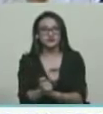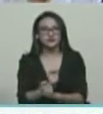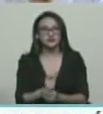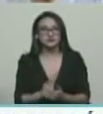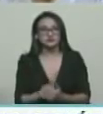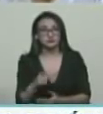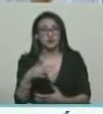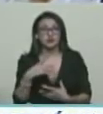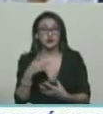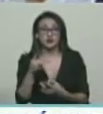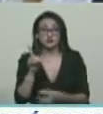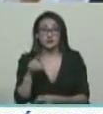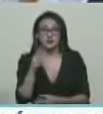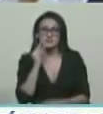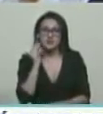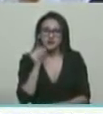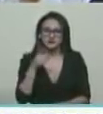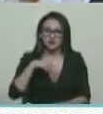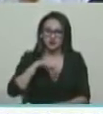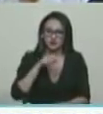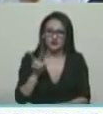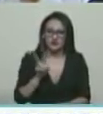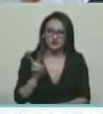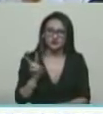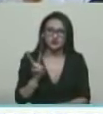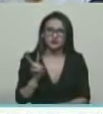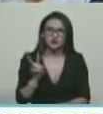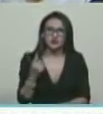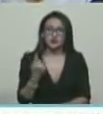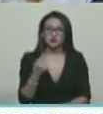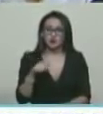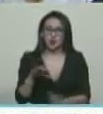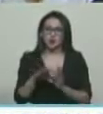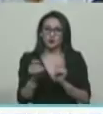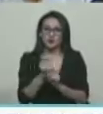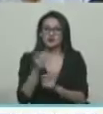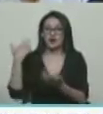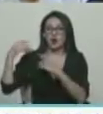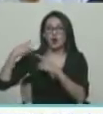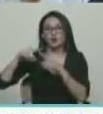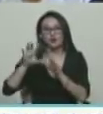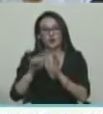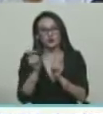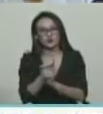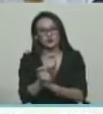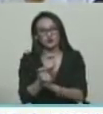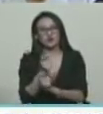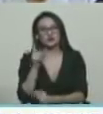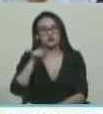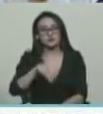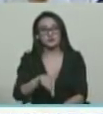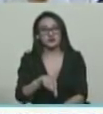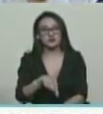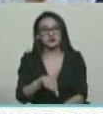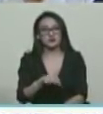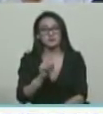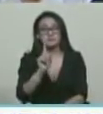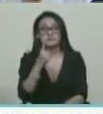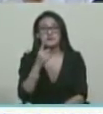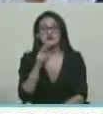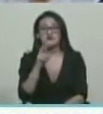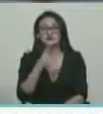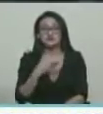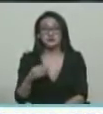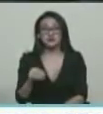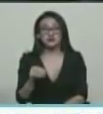les interesa mucho también la experiencia que nosotros hemos tenido, no solo en esta constituyente, sino en la anterior, y como primer vicepresidente